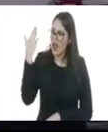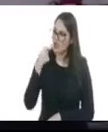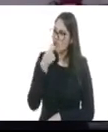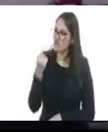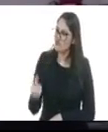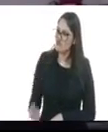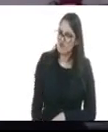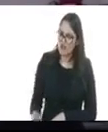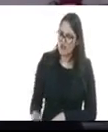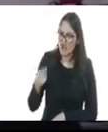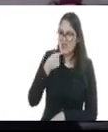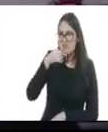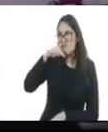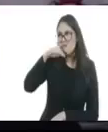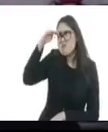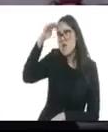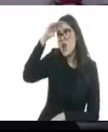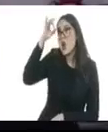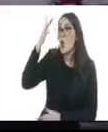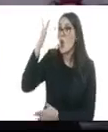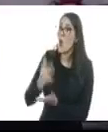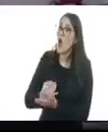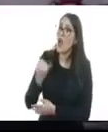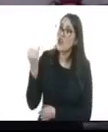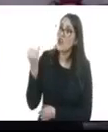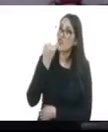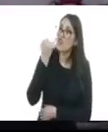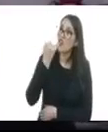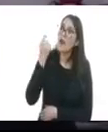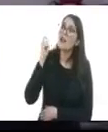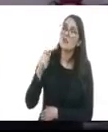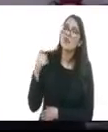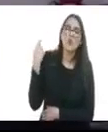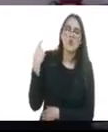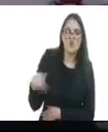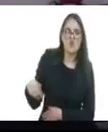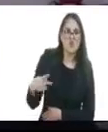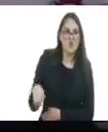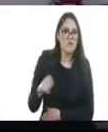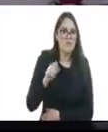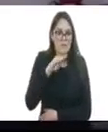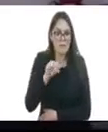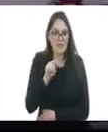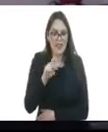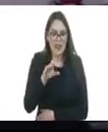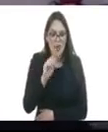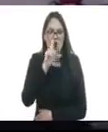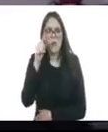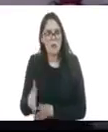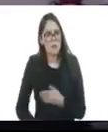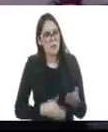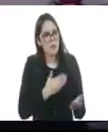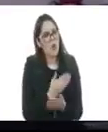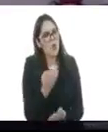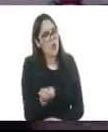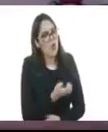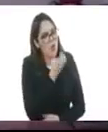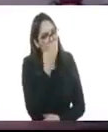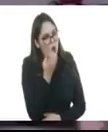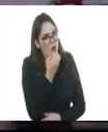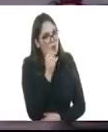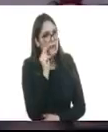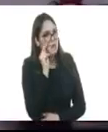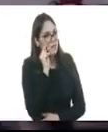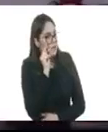era niño que el único idioma que existía en el mundo era el mazateco. Cuando llega a la escuela, se